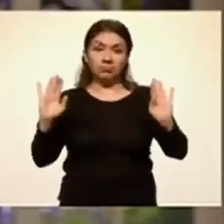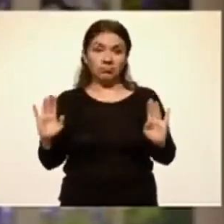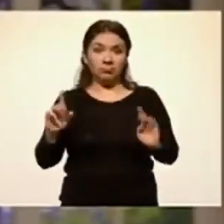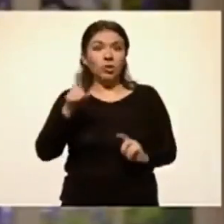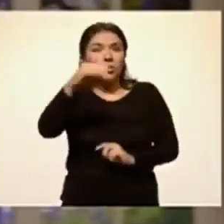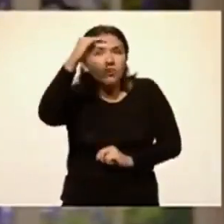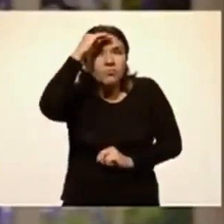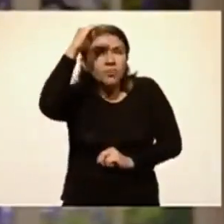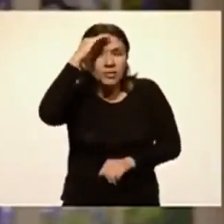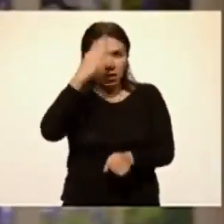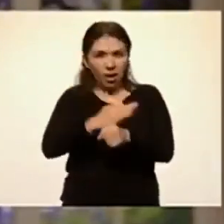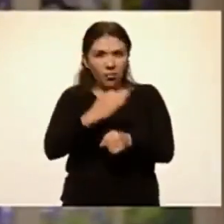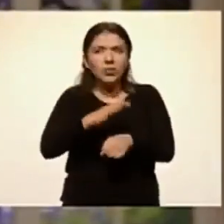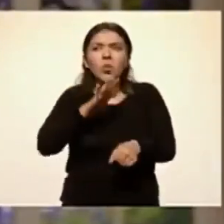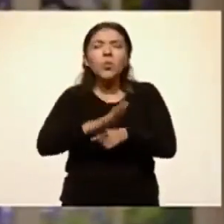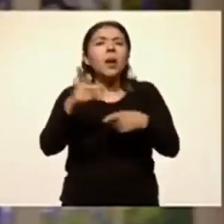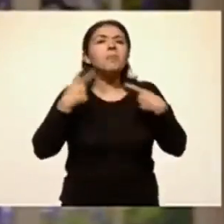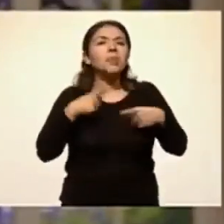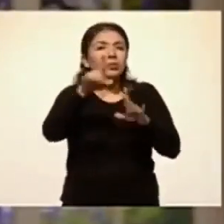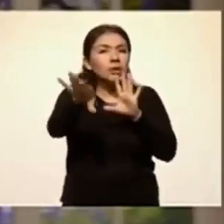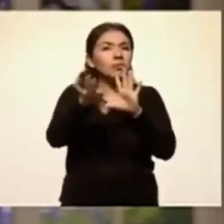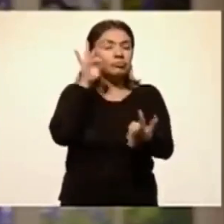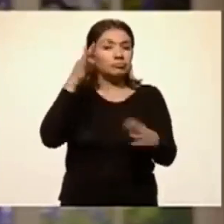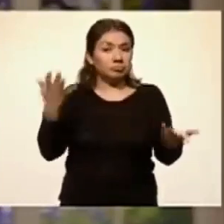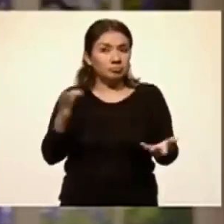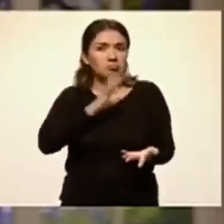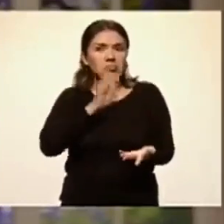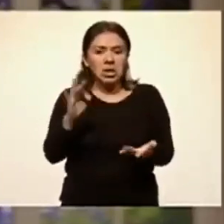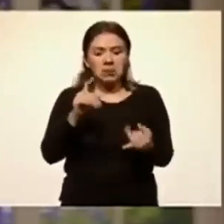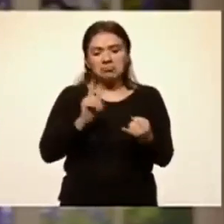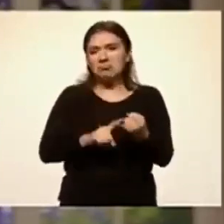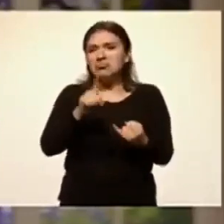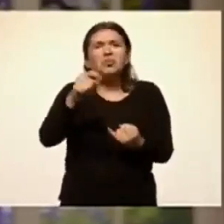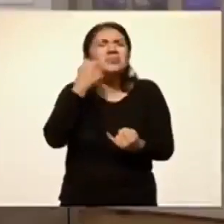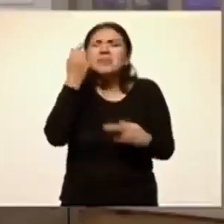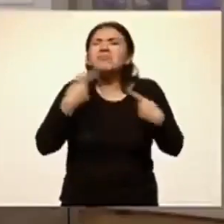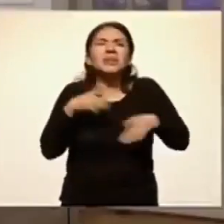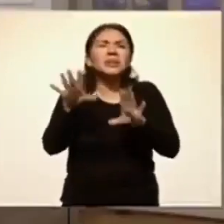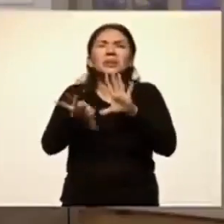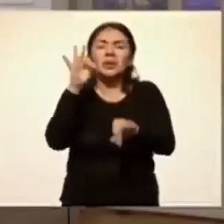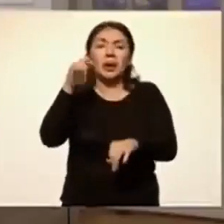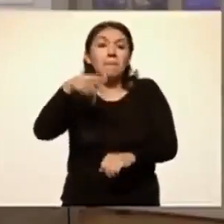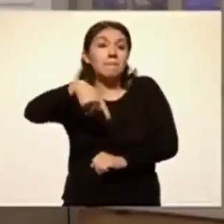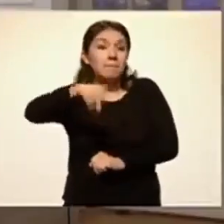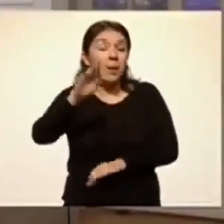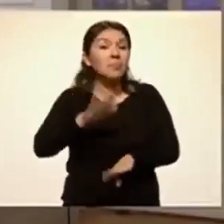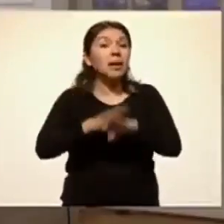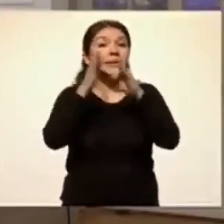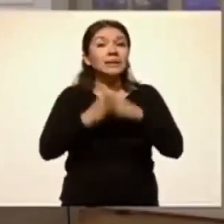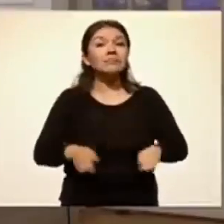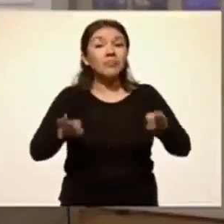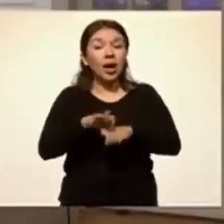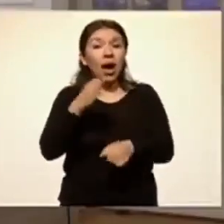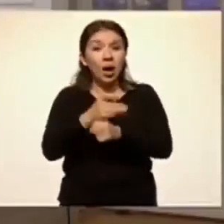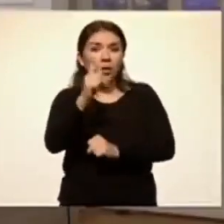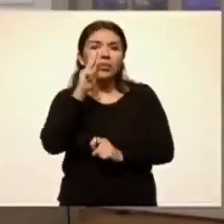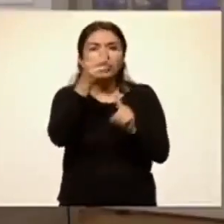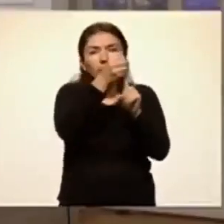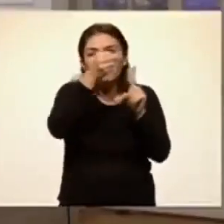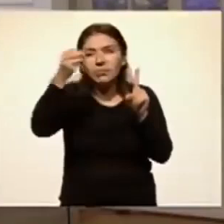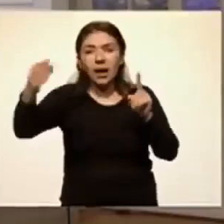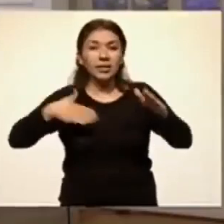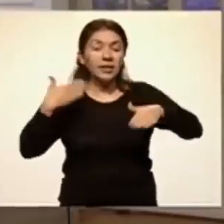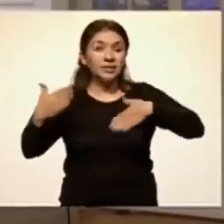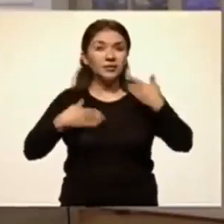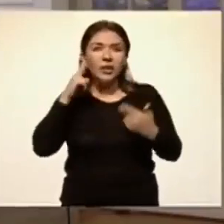que vayas pensando en el personaje que describirás. Puedes elegir a quien tú quieras. Sin embargo, lo más importante es que disfrutes aprendiendo